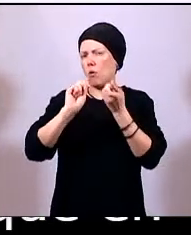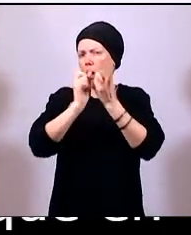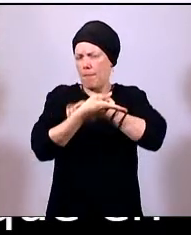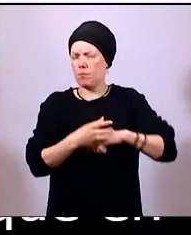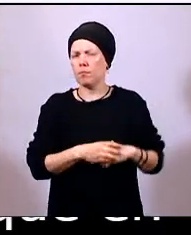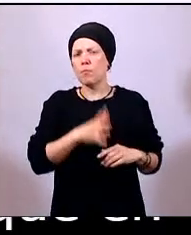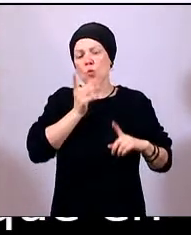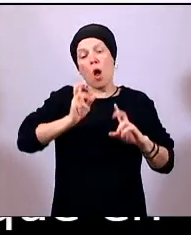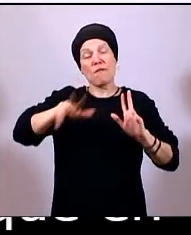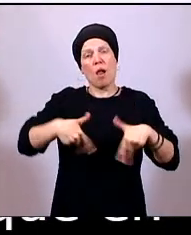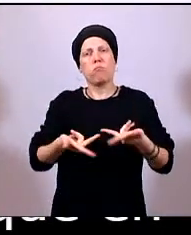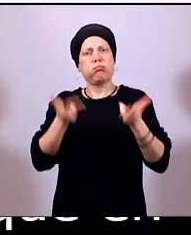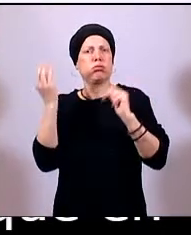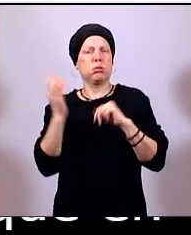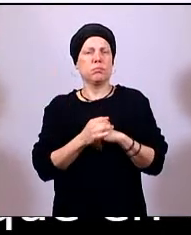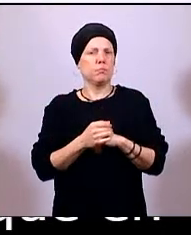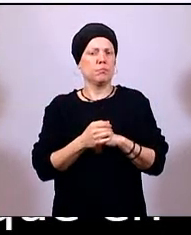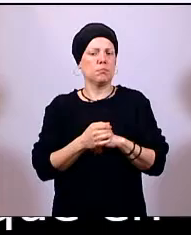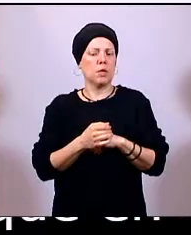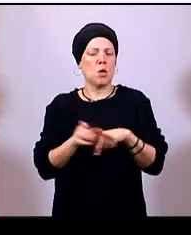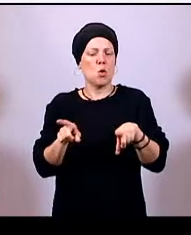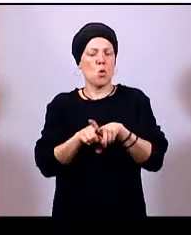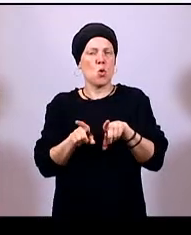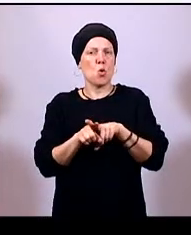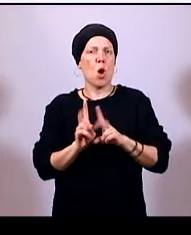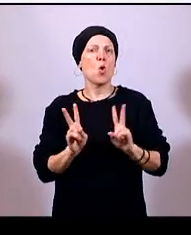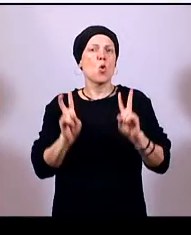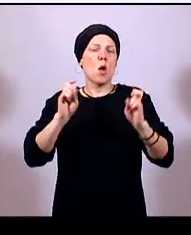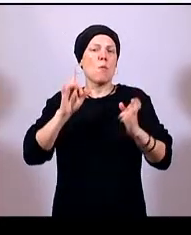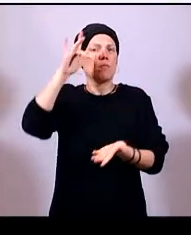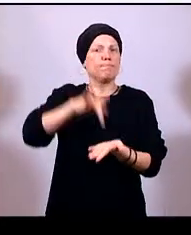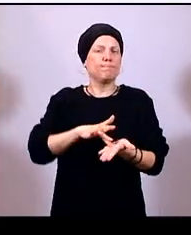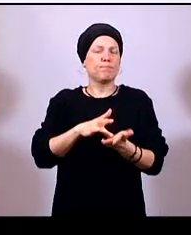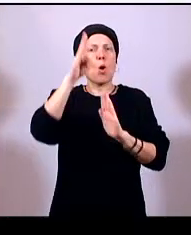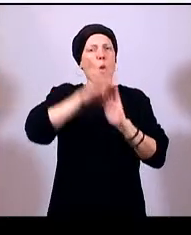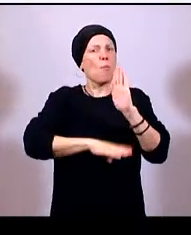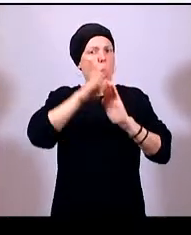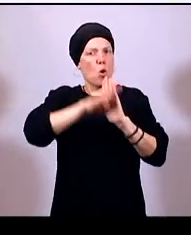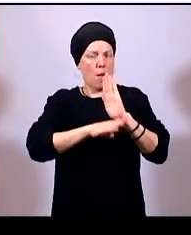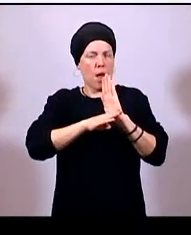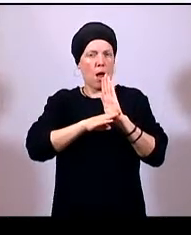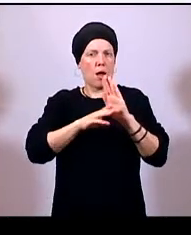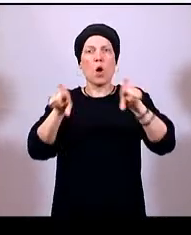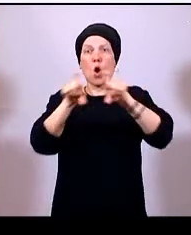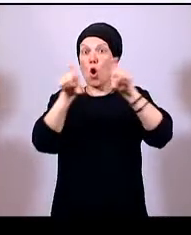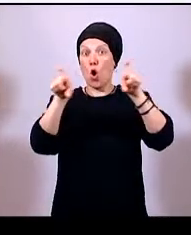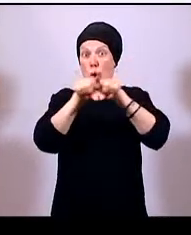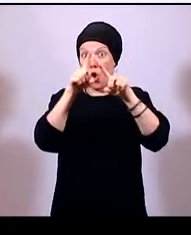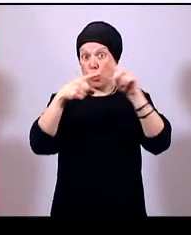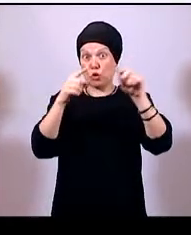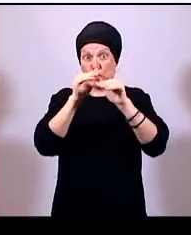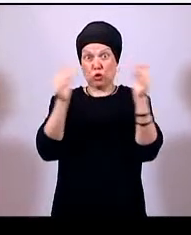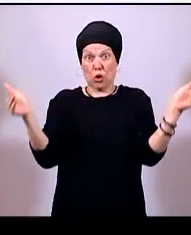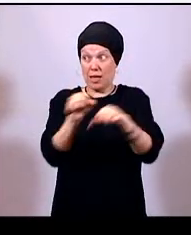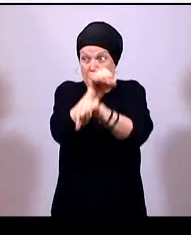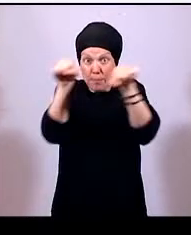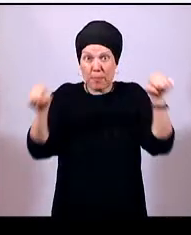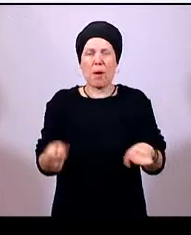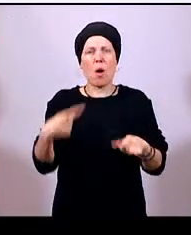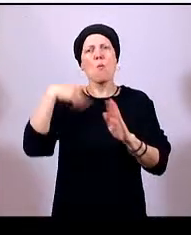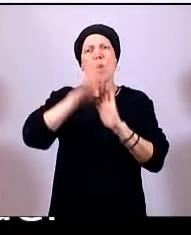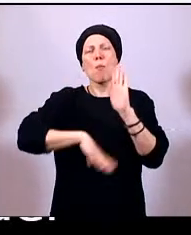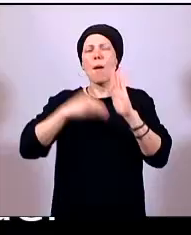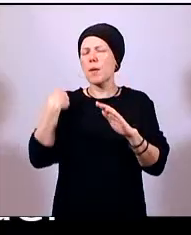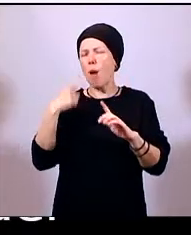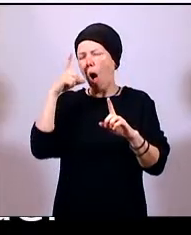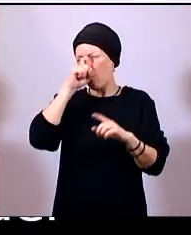que nos permitirá poner en marcha una nueva edición del programa Consolida Pyme. Este programa, como recordarán, está